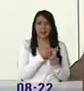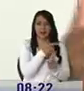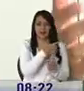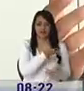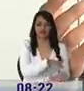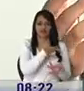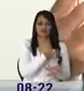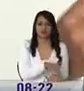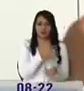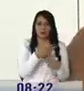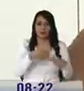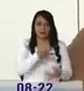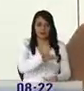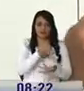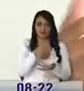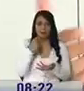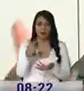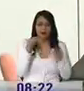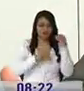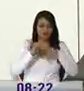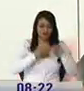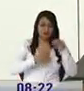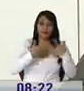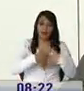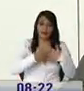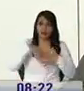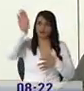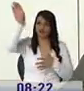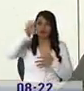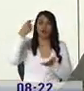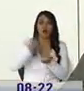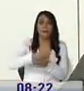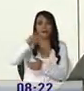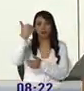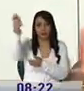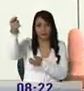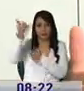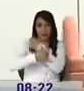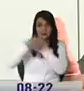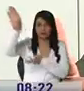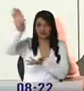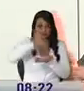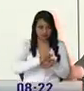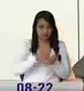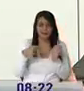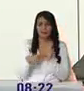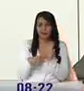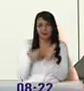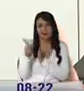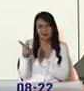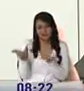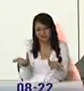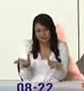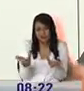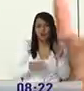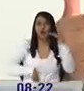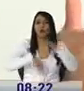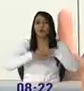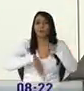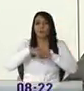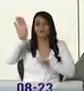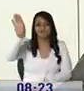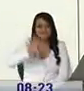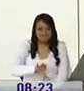teníamos que importar para poder realizar la producción nacional estaban grabados con salvaguardias o con cupos de importación esto